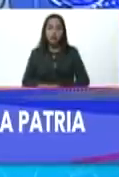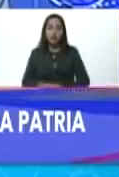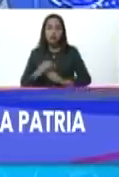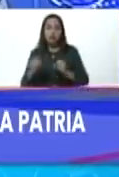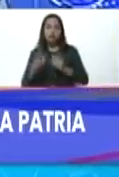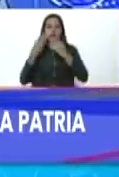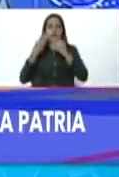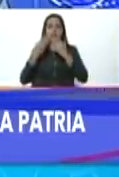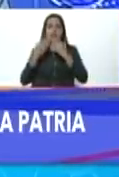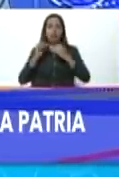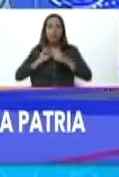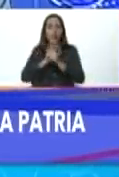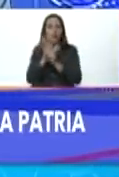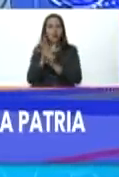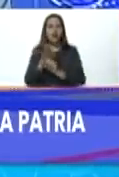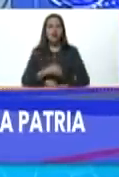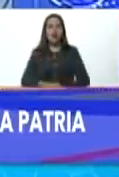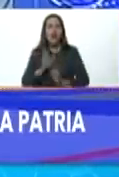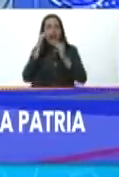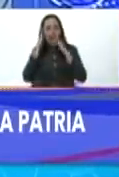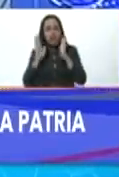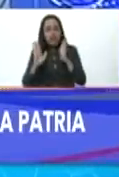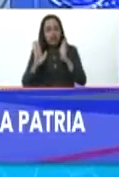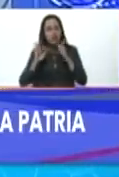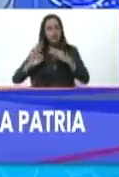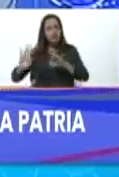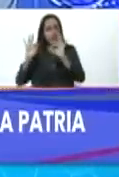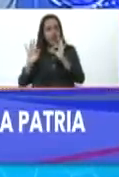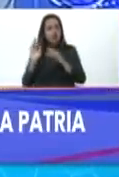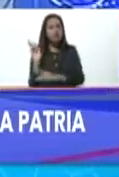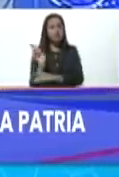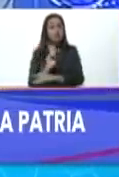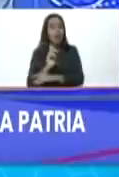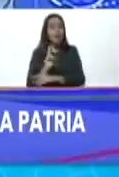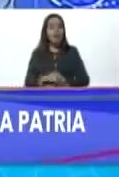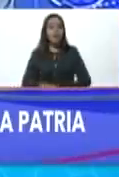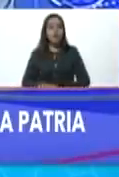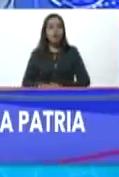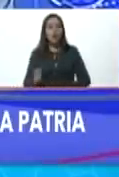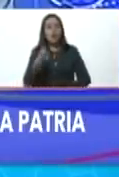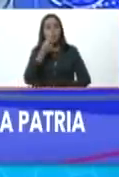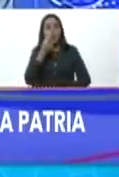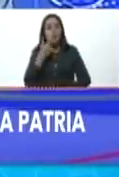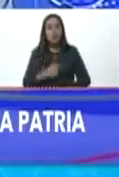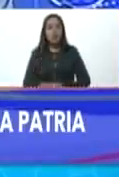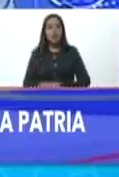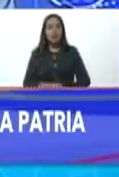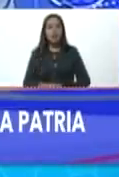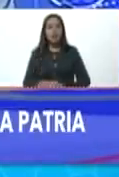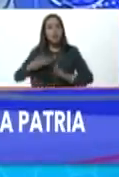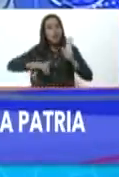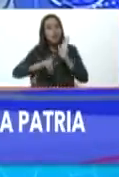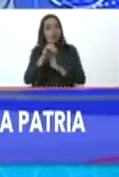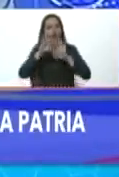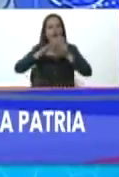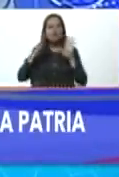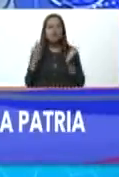persona, atenderla como debe ser, inmediatamente, con las medicinas más avanzadas del mundo